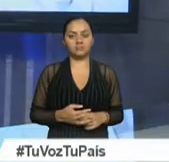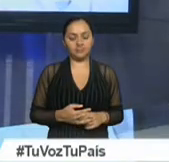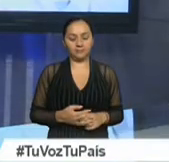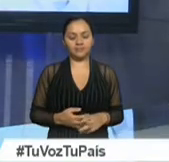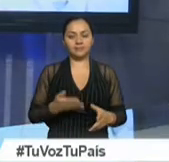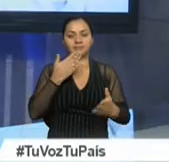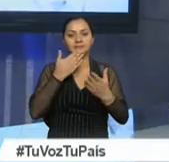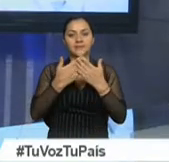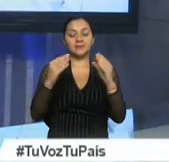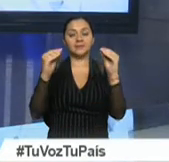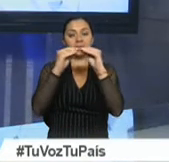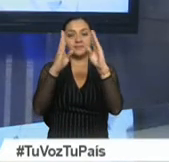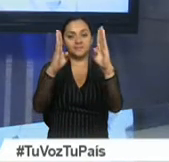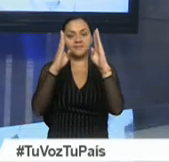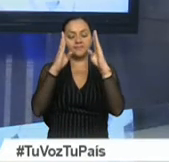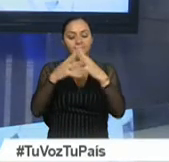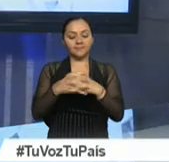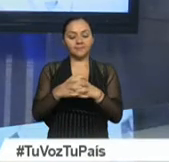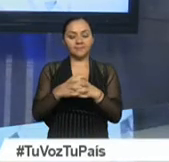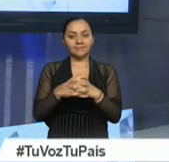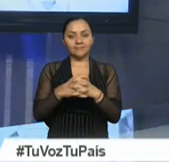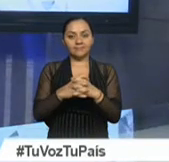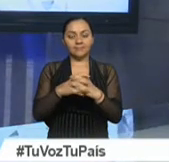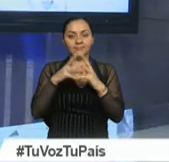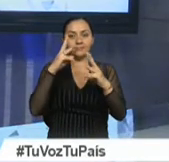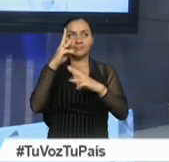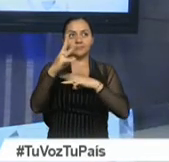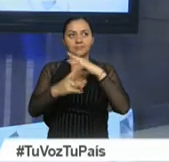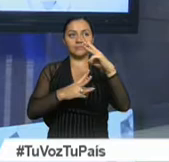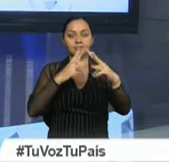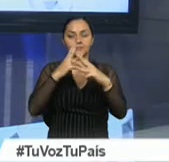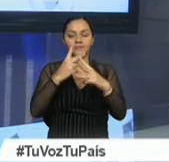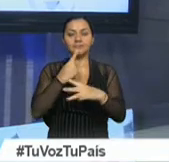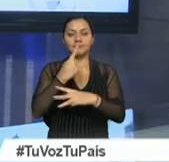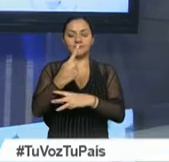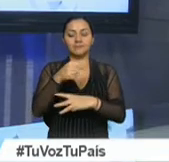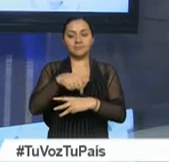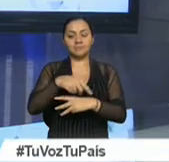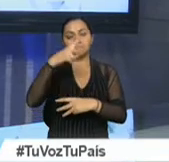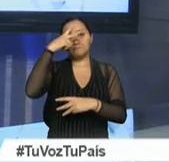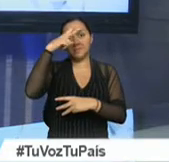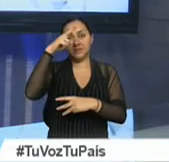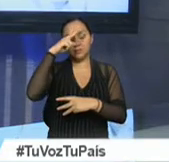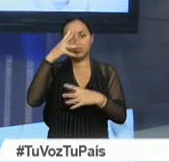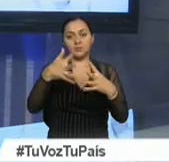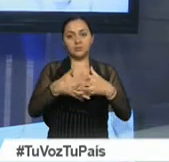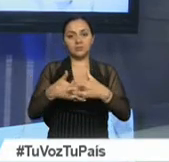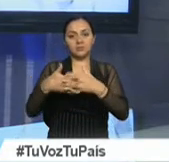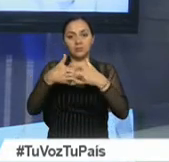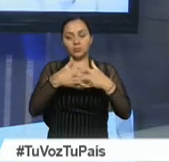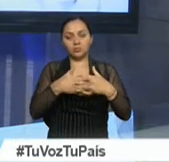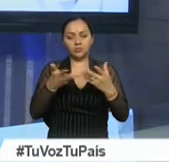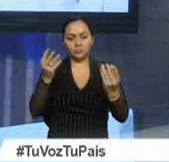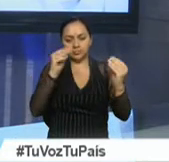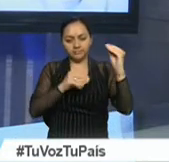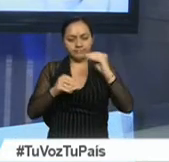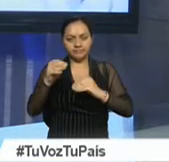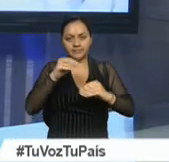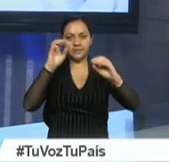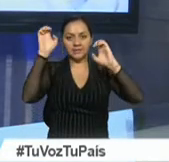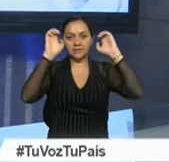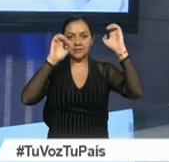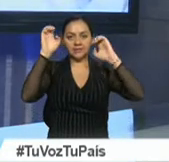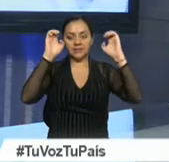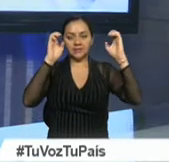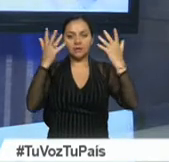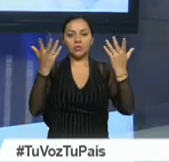Gracias por mantenerse en nuestra sintonía. En el mundo les contamos que México y Estados Unidos pujan por una estrategia energética en